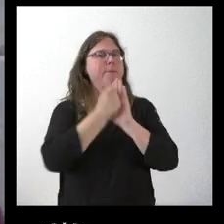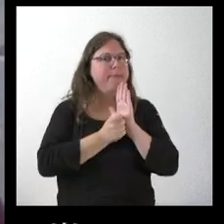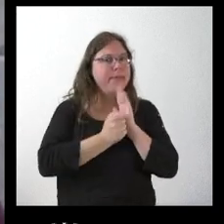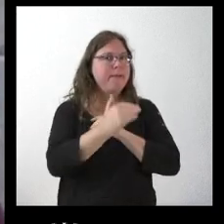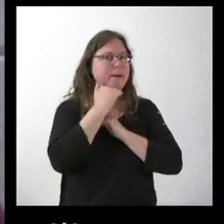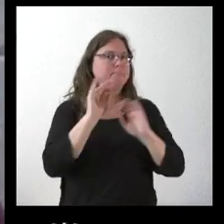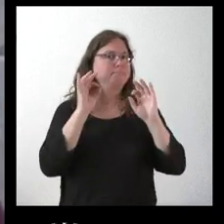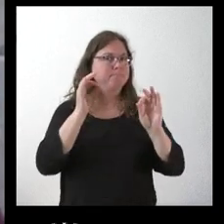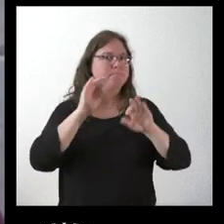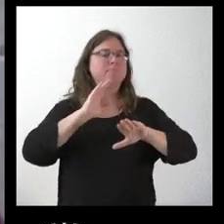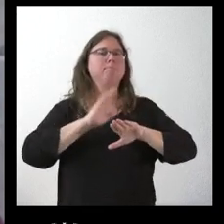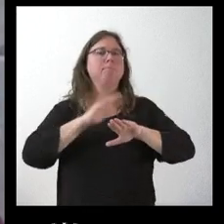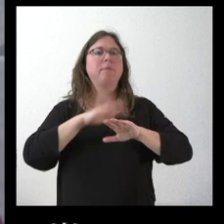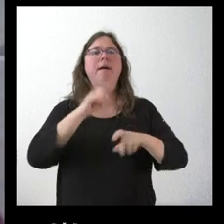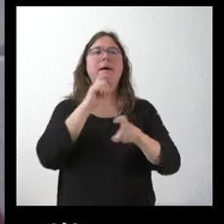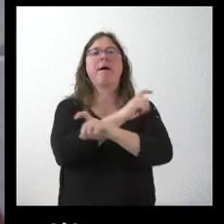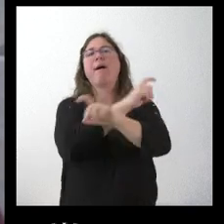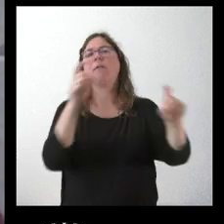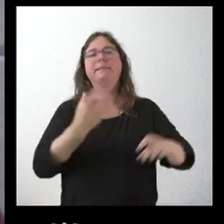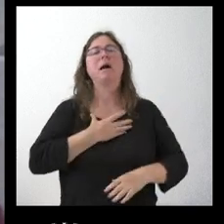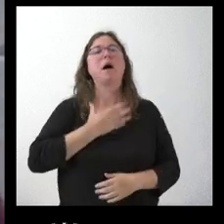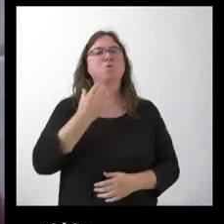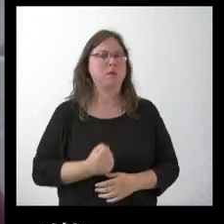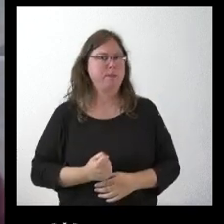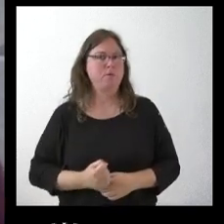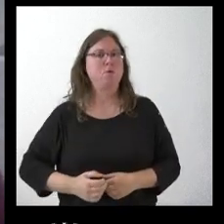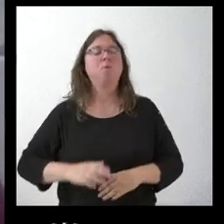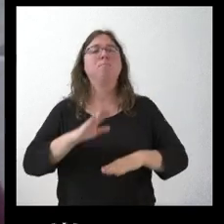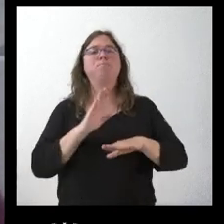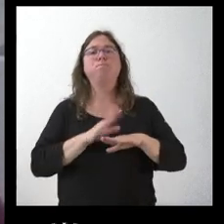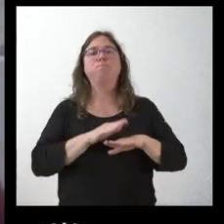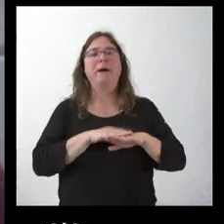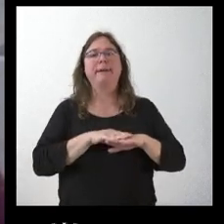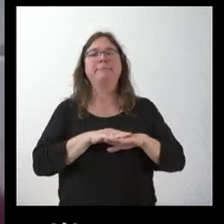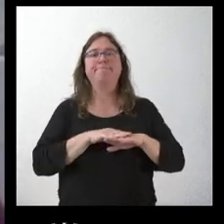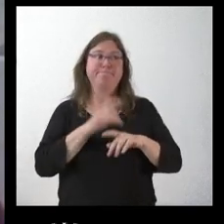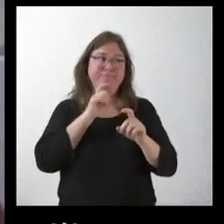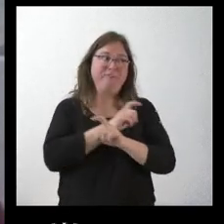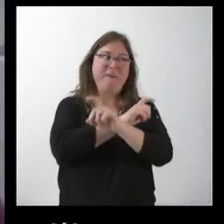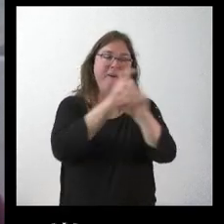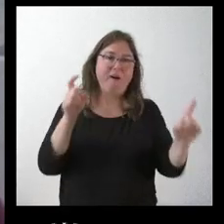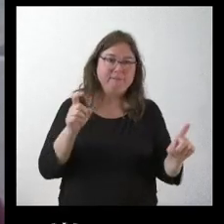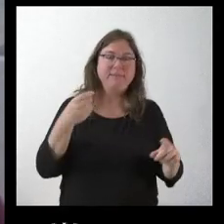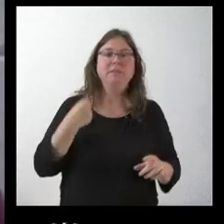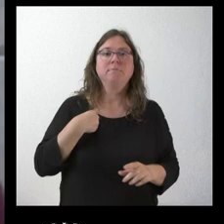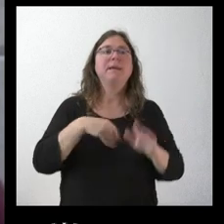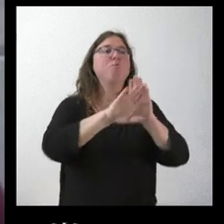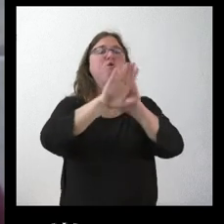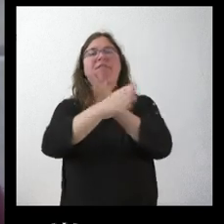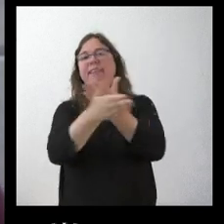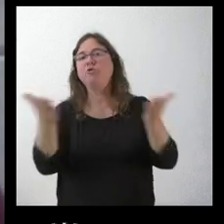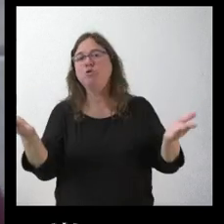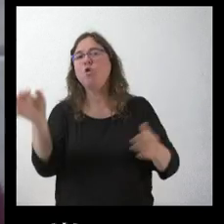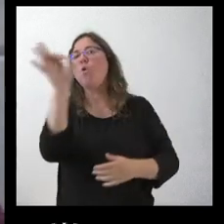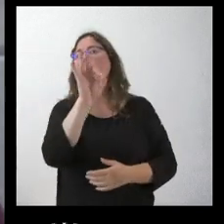en concreta más allá de ese aviso a los ayuntamientos para que den aviso a su vez a los vecinos